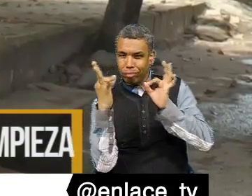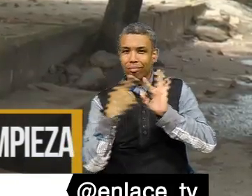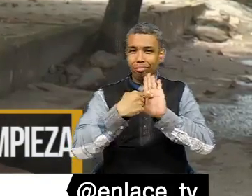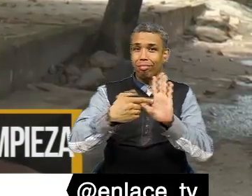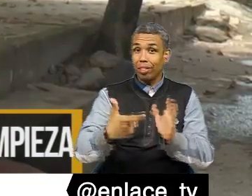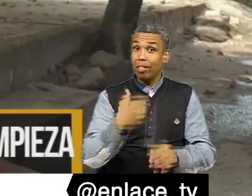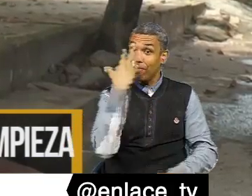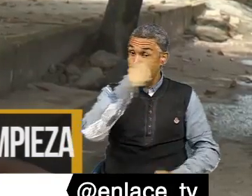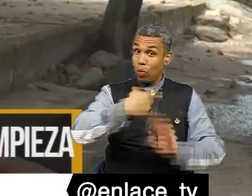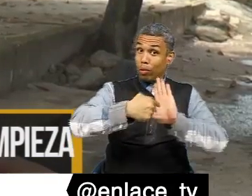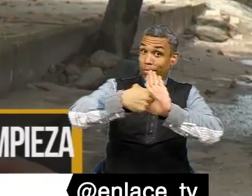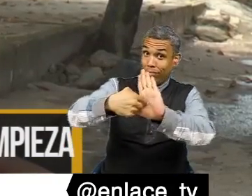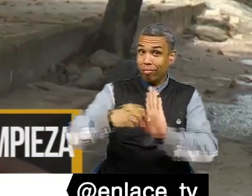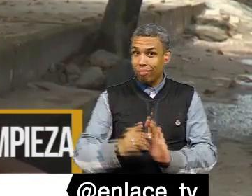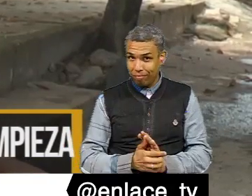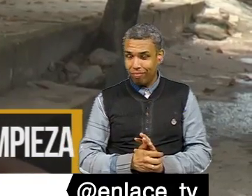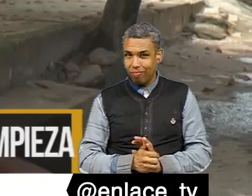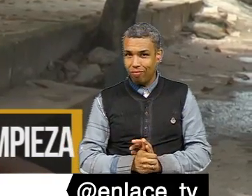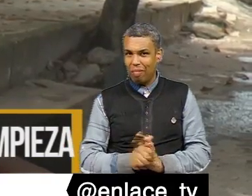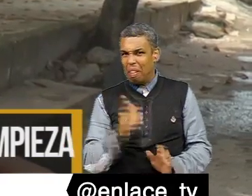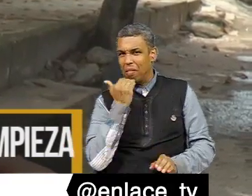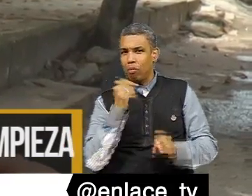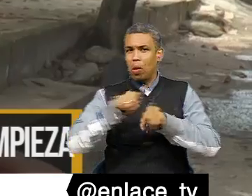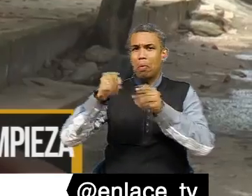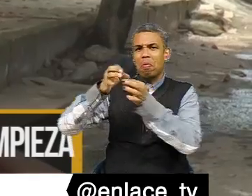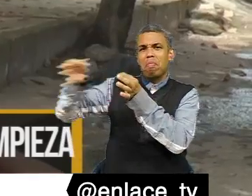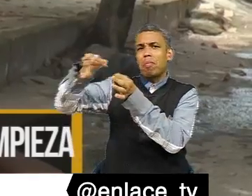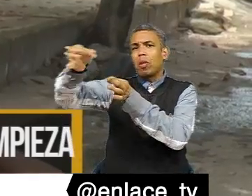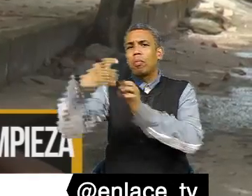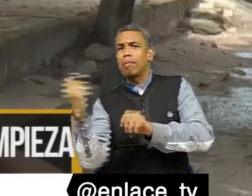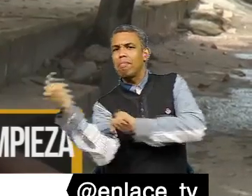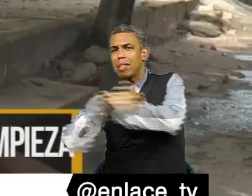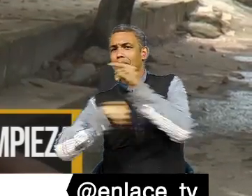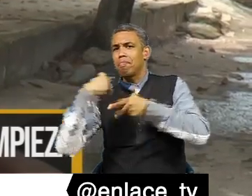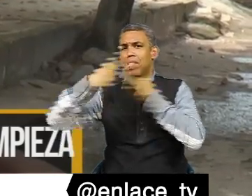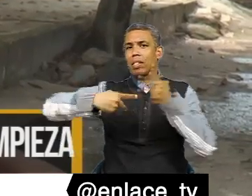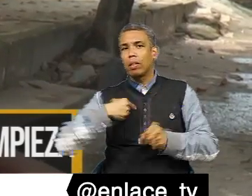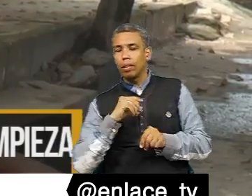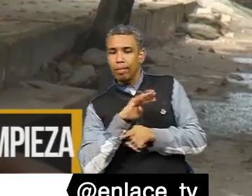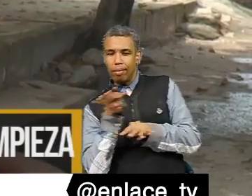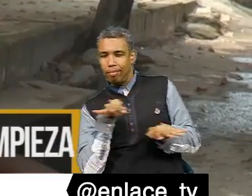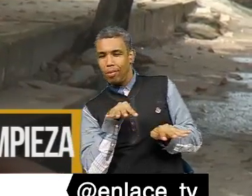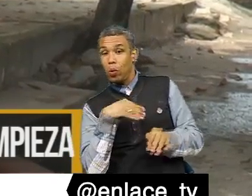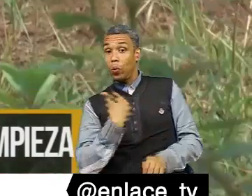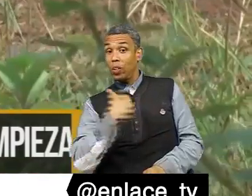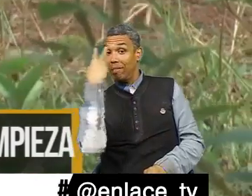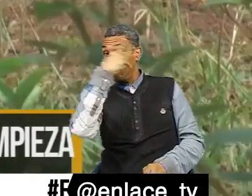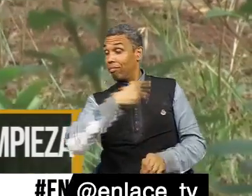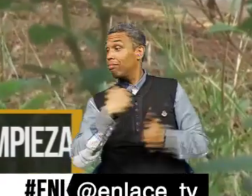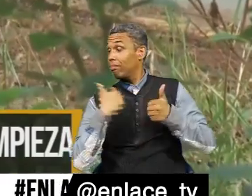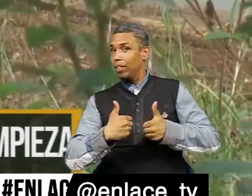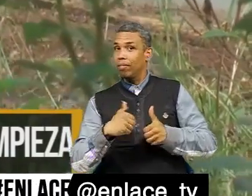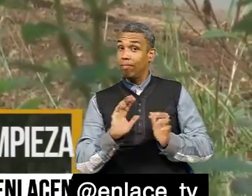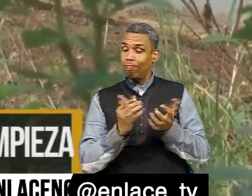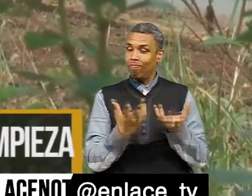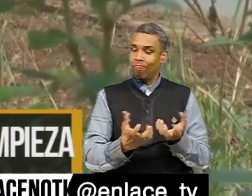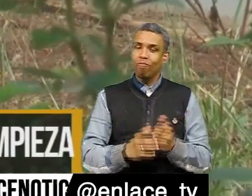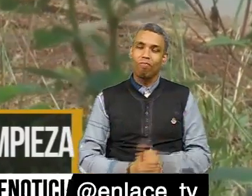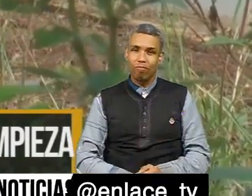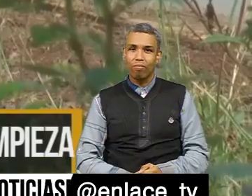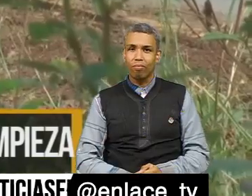mejor presentación y no se lleve una mala imagen, sí, a los visitantes, sí, de afuera. Zonas verdes y cuerpos